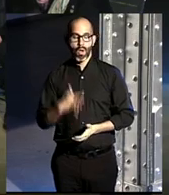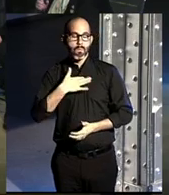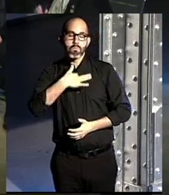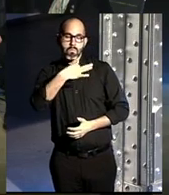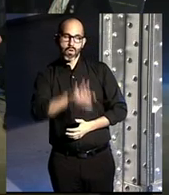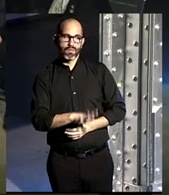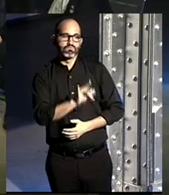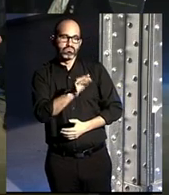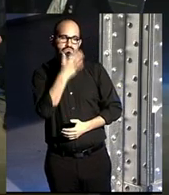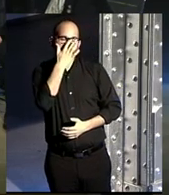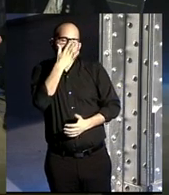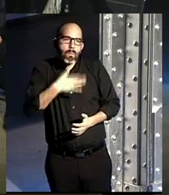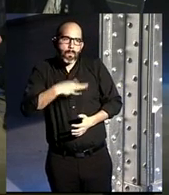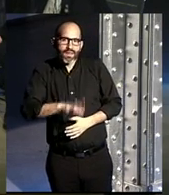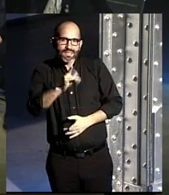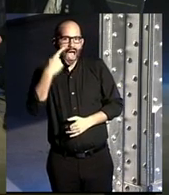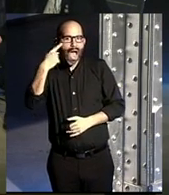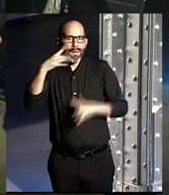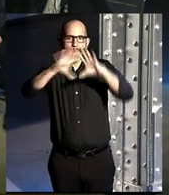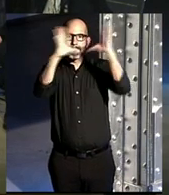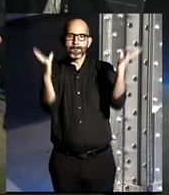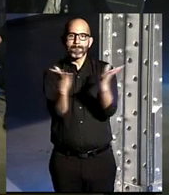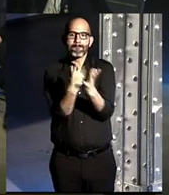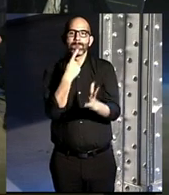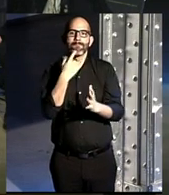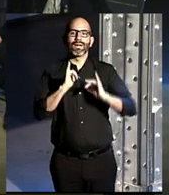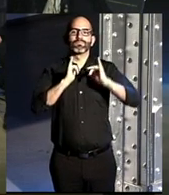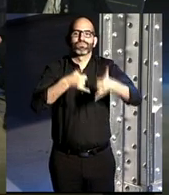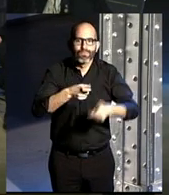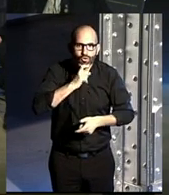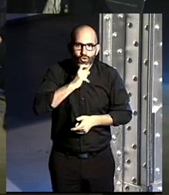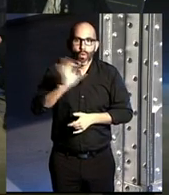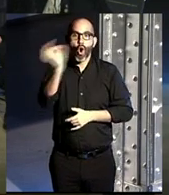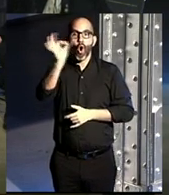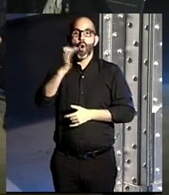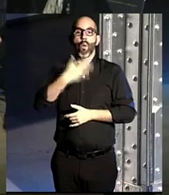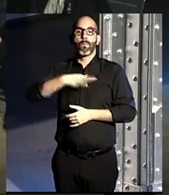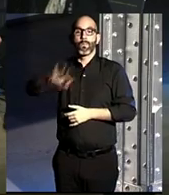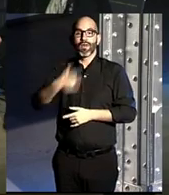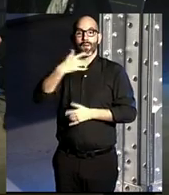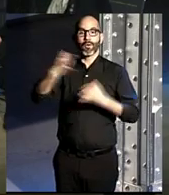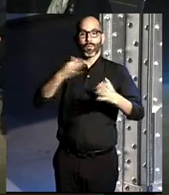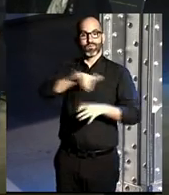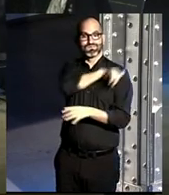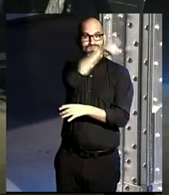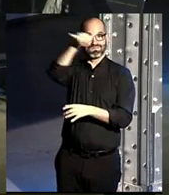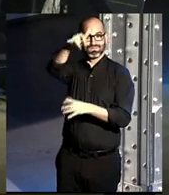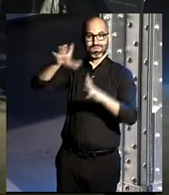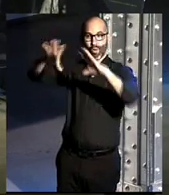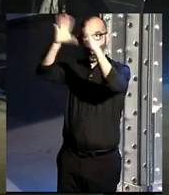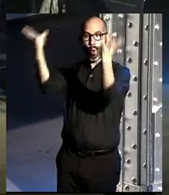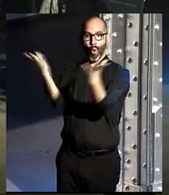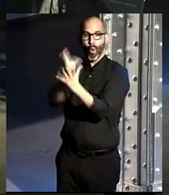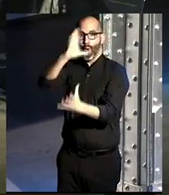sería... Llegar a Marte con Internet. Llegar a Marte, o quizá aterrizar en la Luna. No, porque no le gustaría contestar el problema.